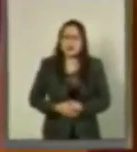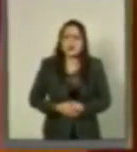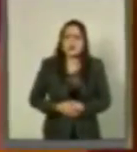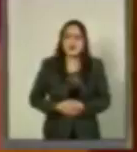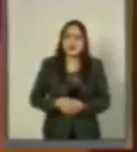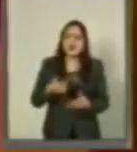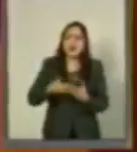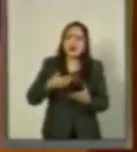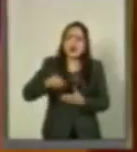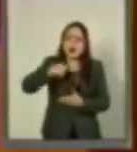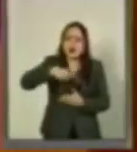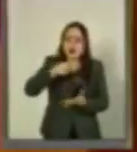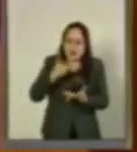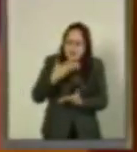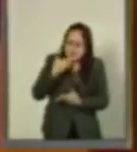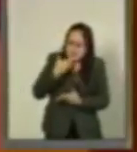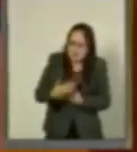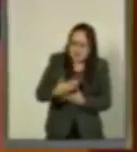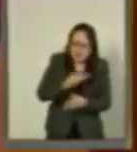se ha hecho una buena inversión.